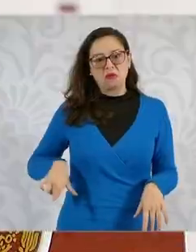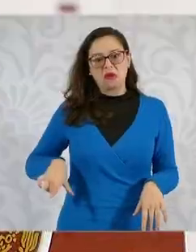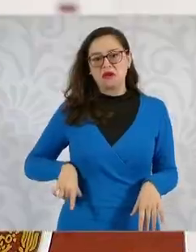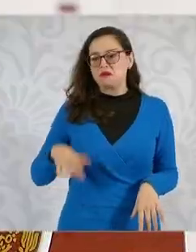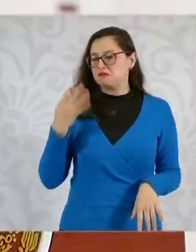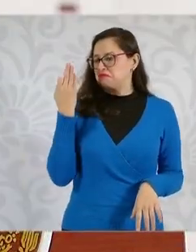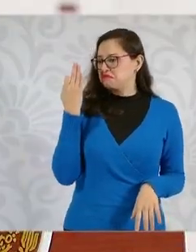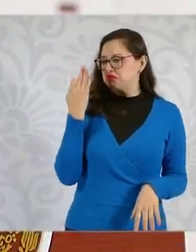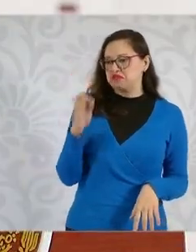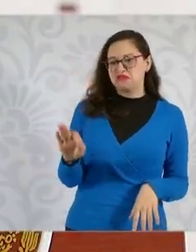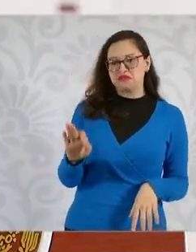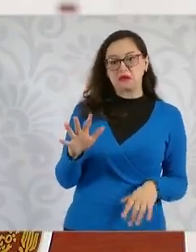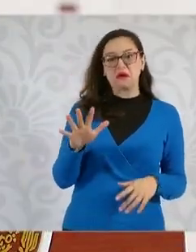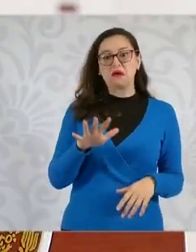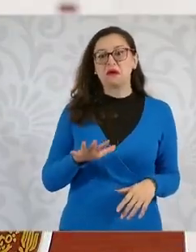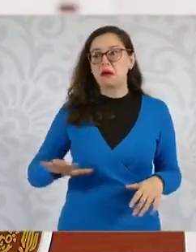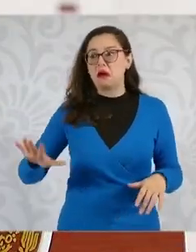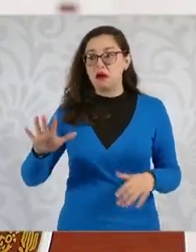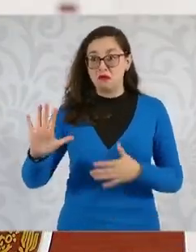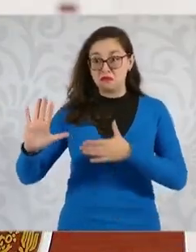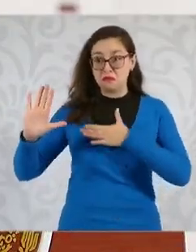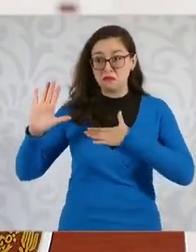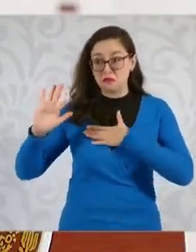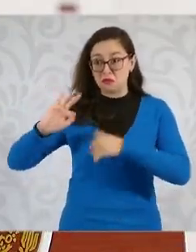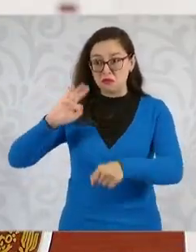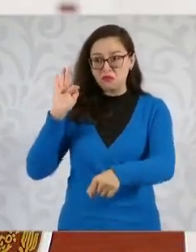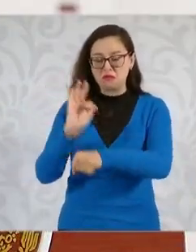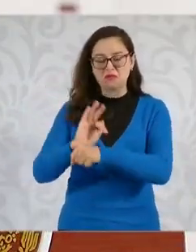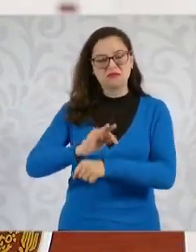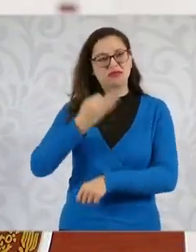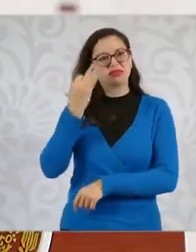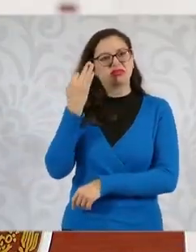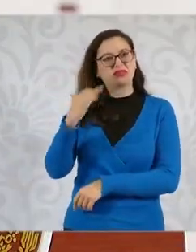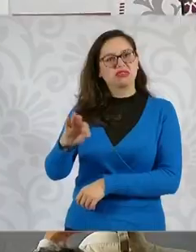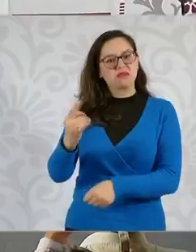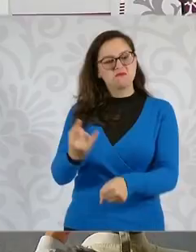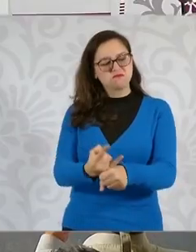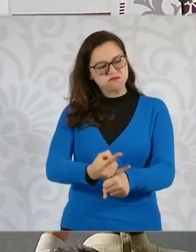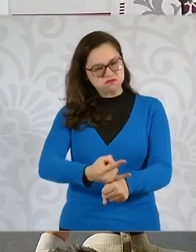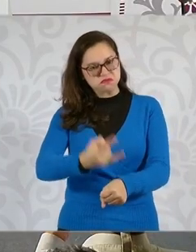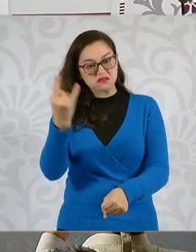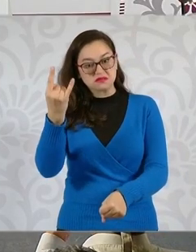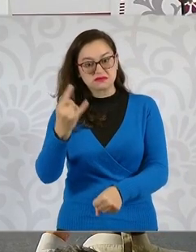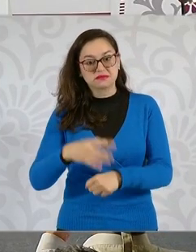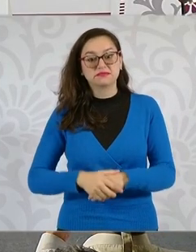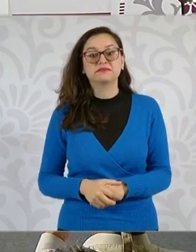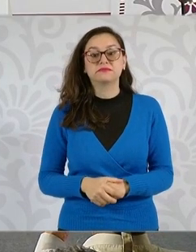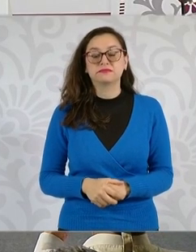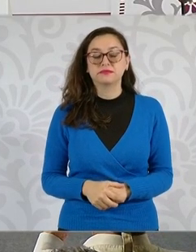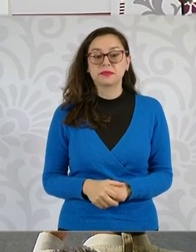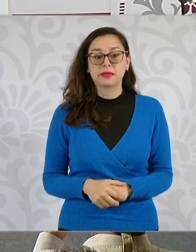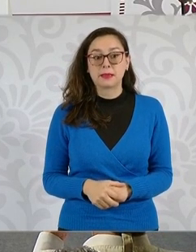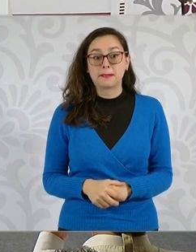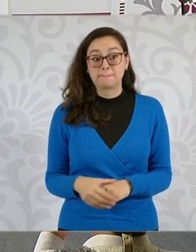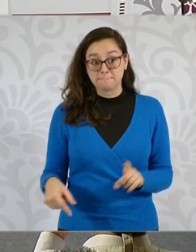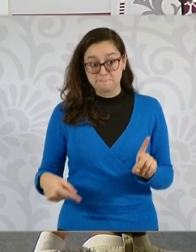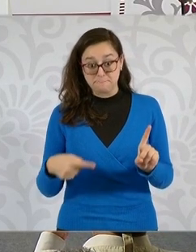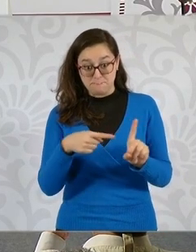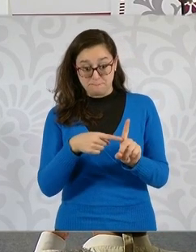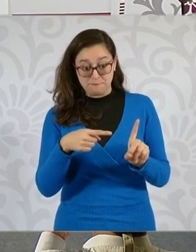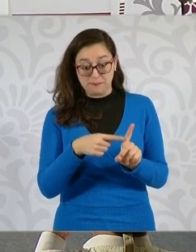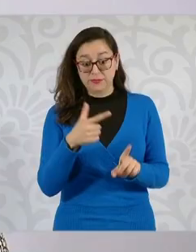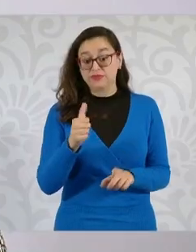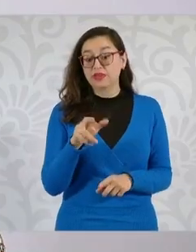a las personas que había jurado proteger. La que sigue. García Luna inició su